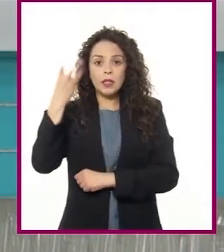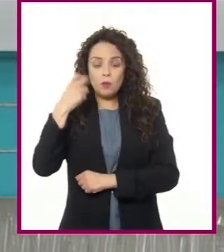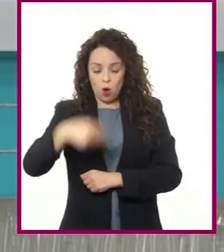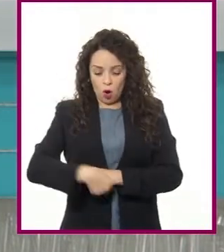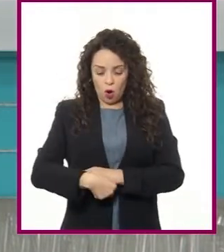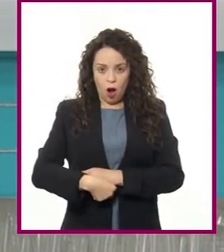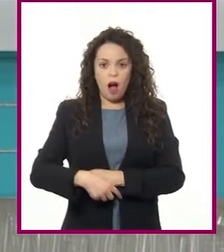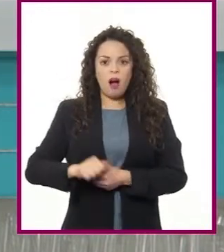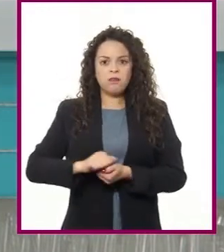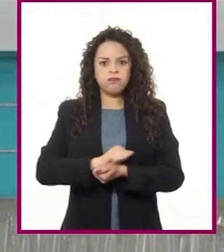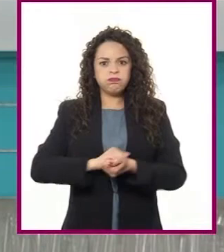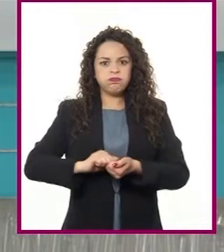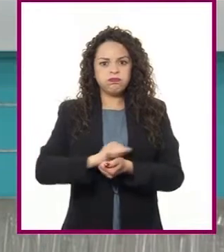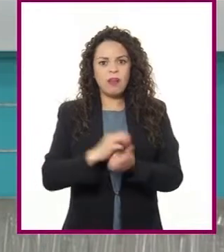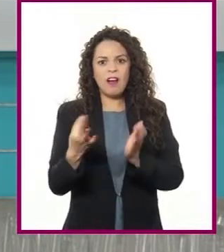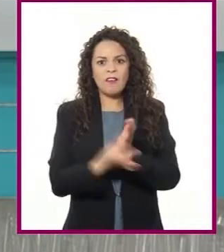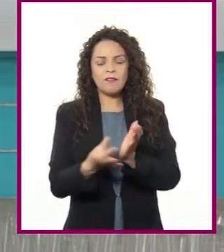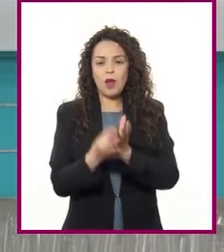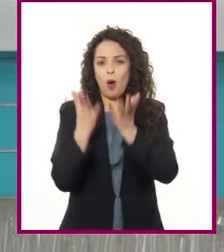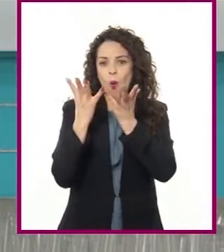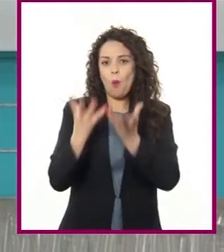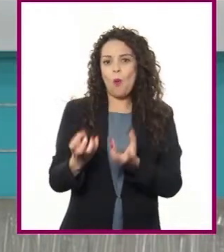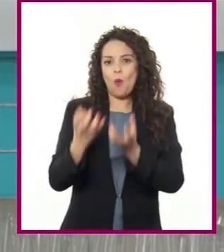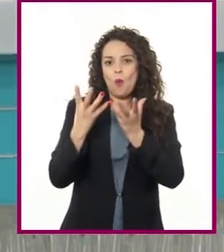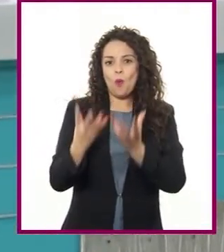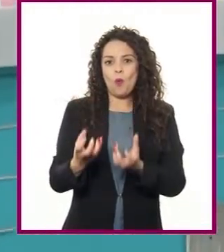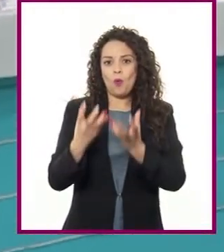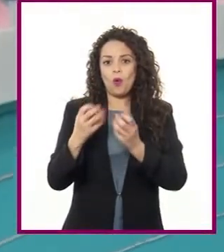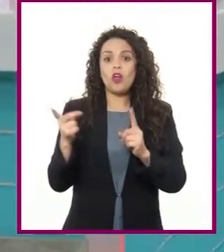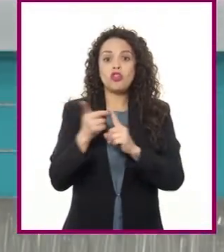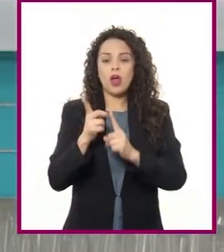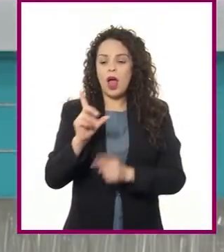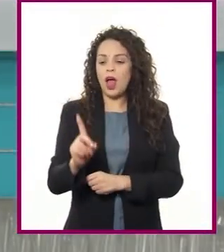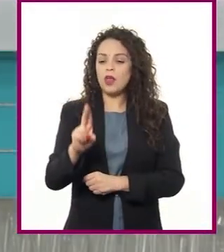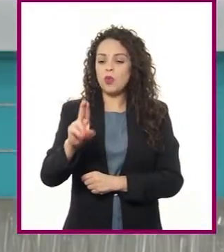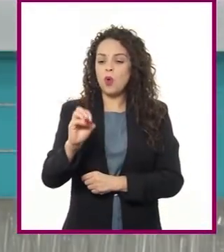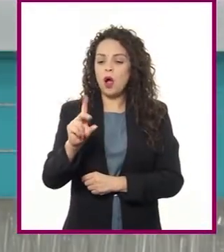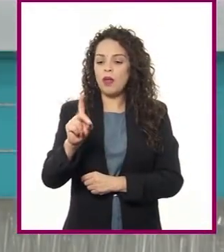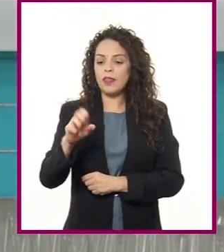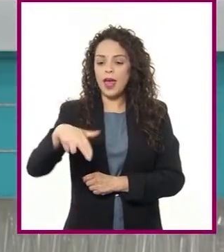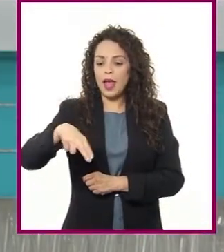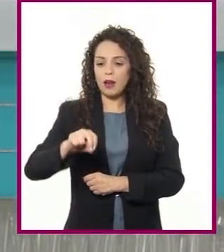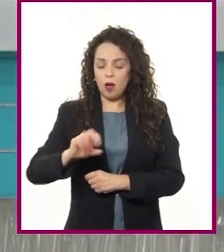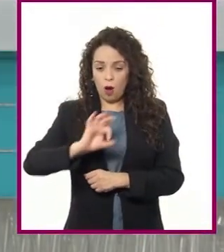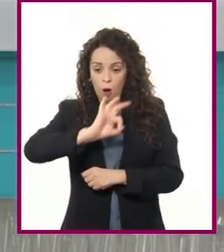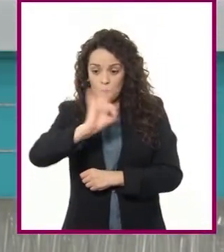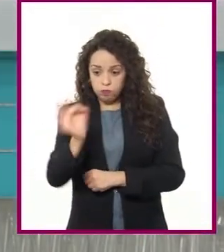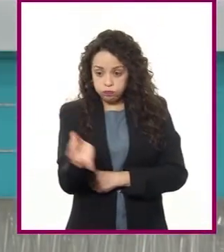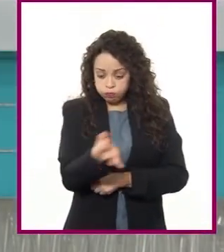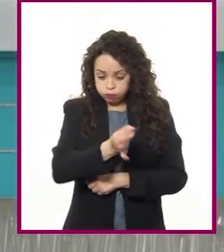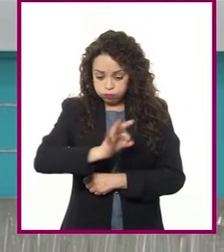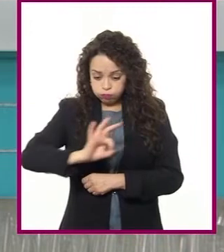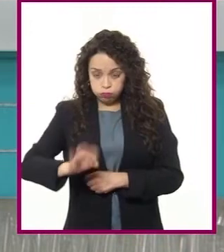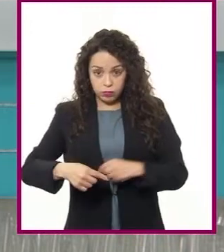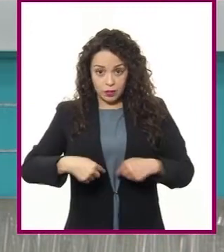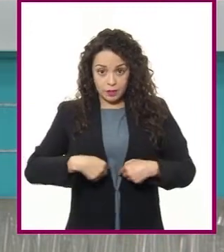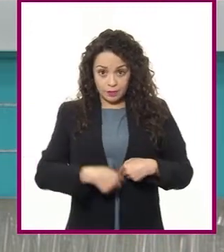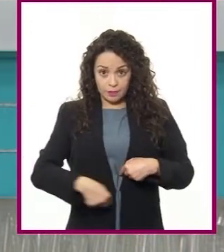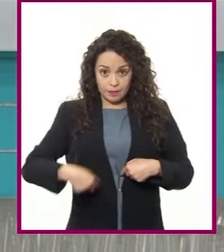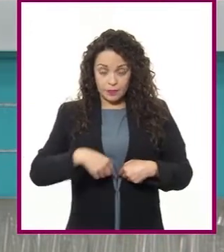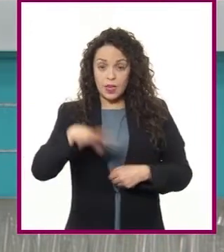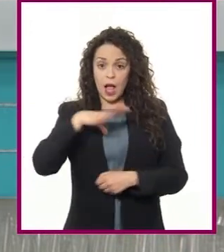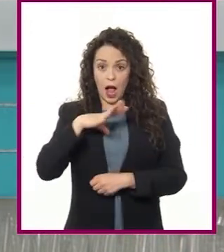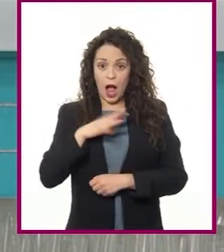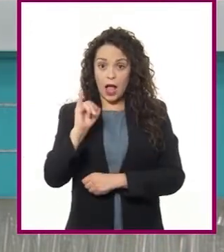complejos solubles del metal para ser absorbidos en el duodeno. Dentro del intestino se forman cantidades variables de iones